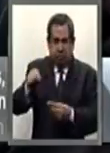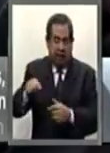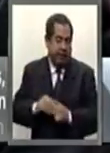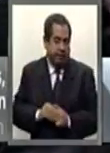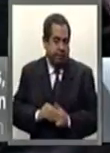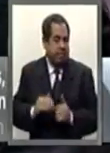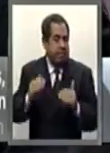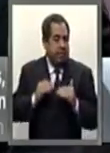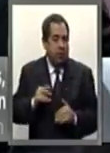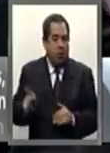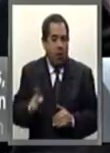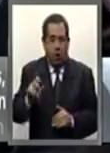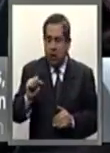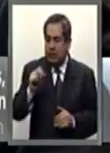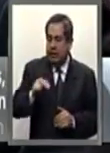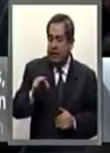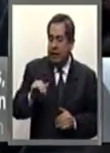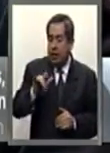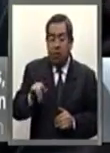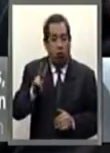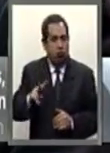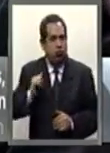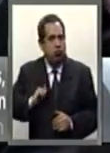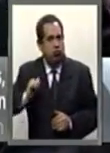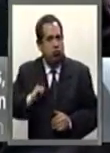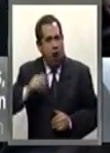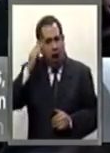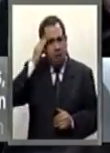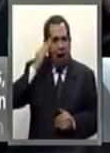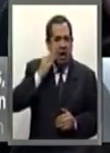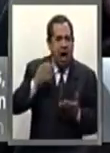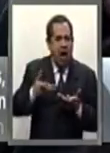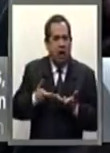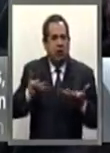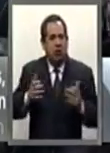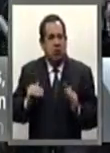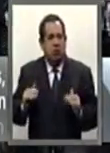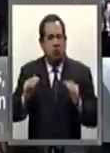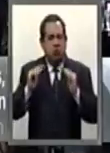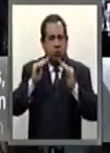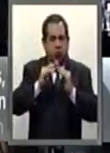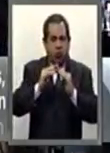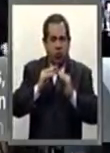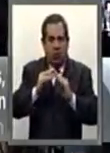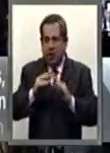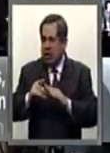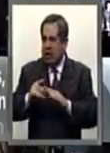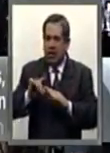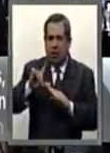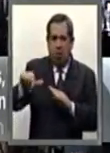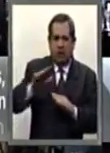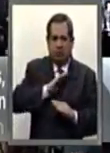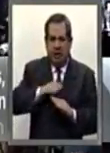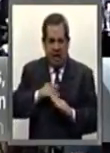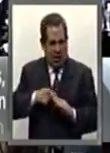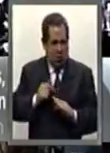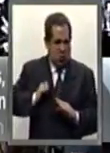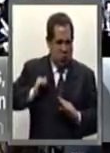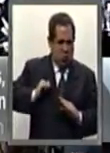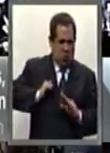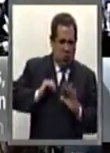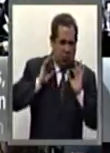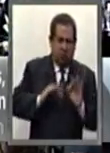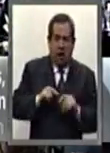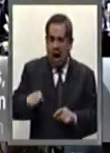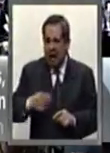dicho municipio existen vestigios mayas que demuestran que fue un poblado con antelación a la conquista. También podemos disfrutar de